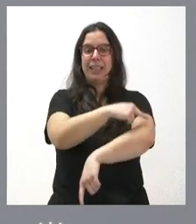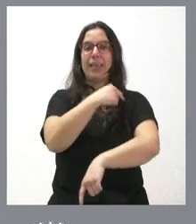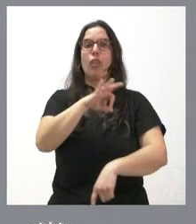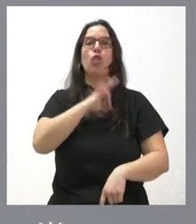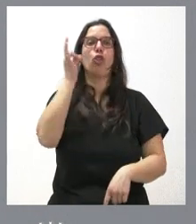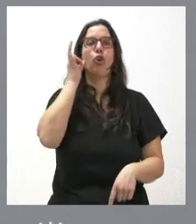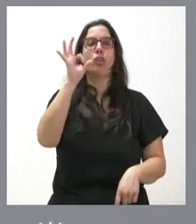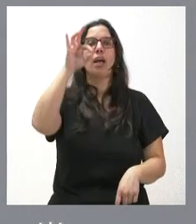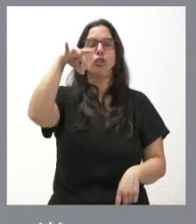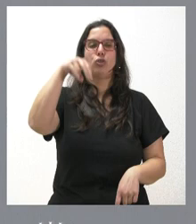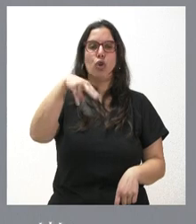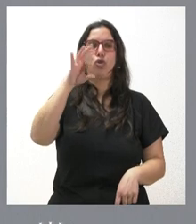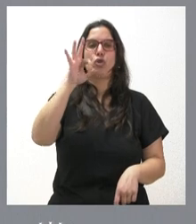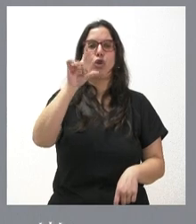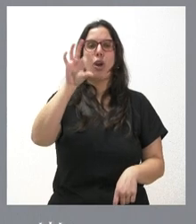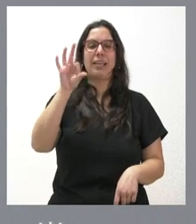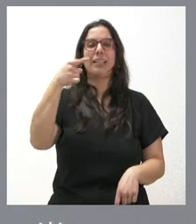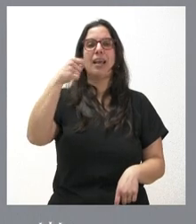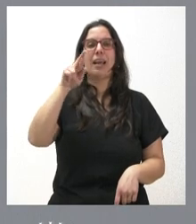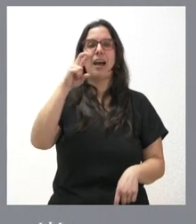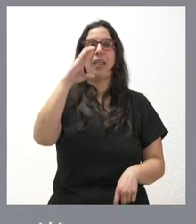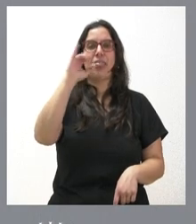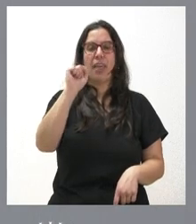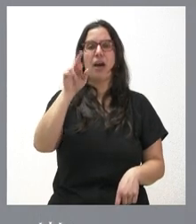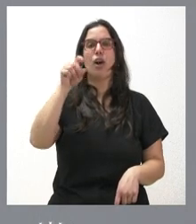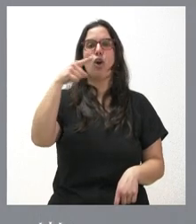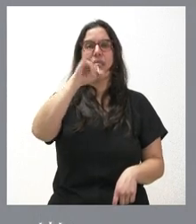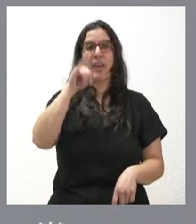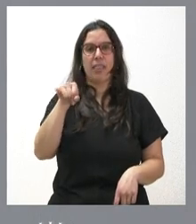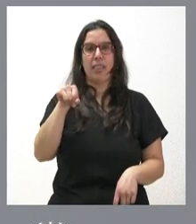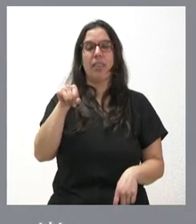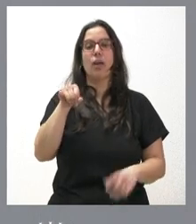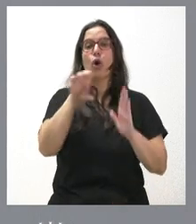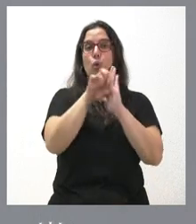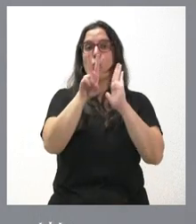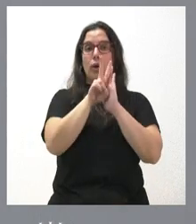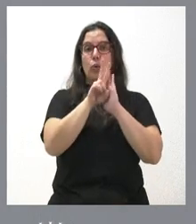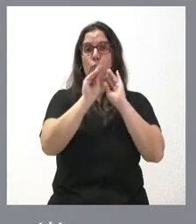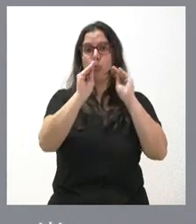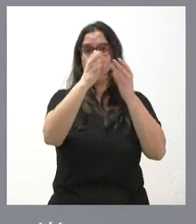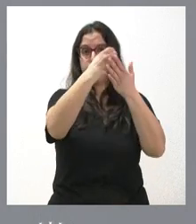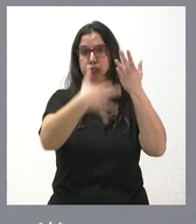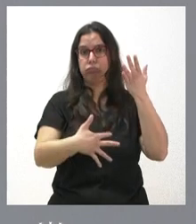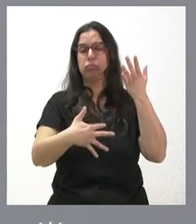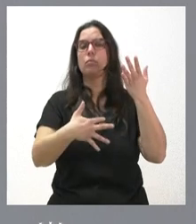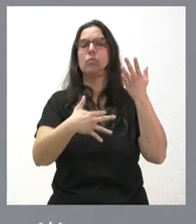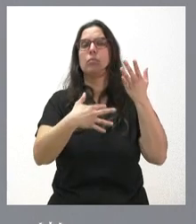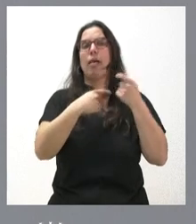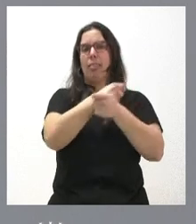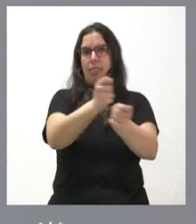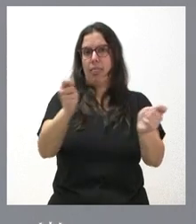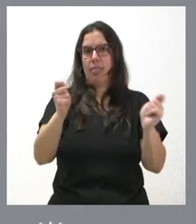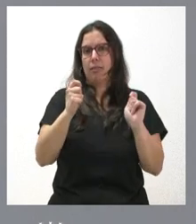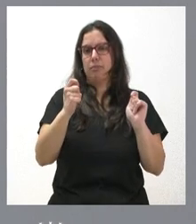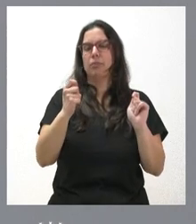sonsoles García Rodríguez tienen ustedes el currículum de la persona que ASUME esta